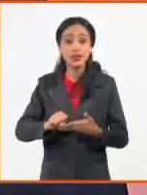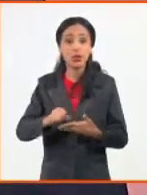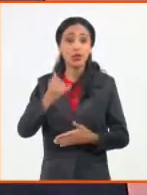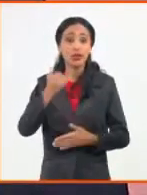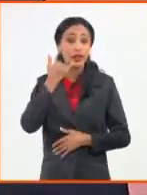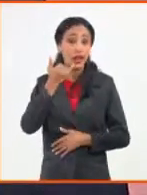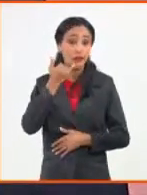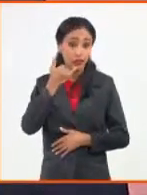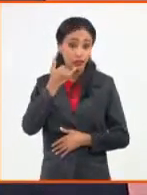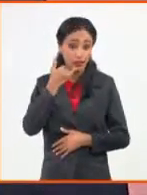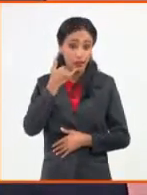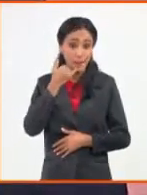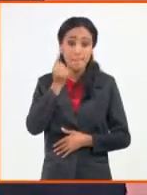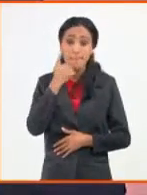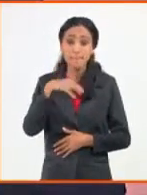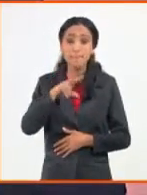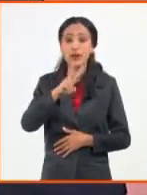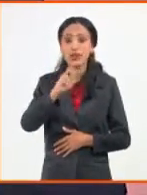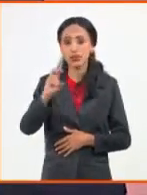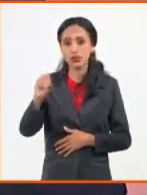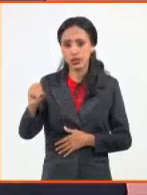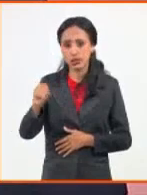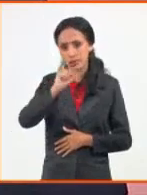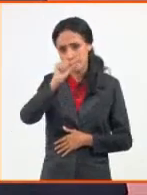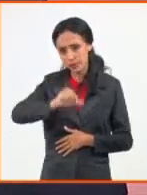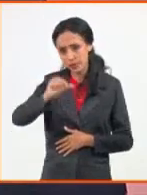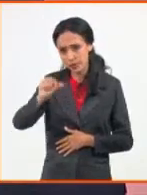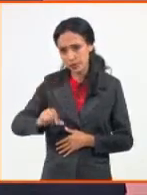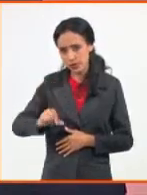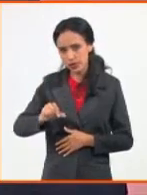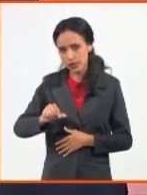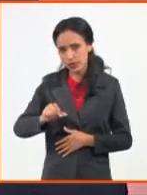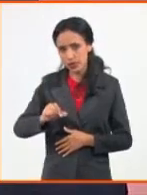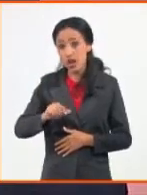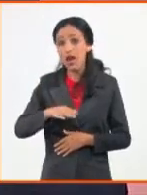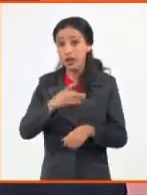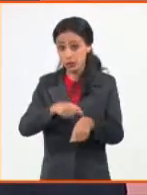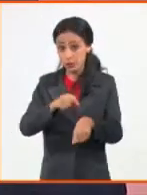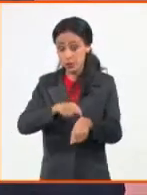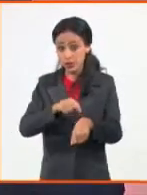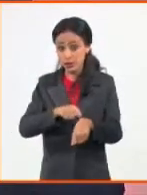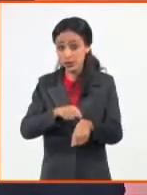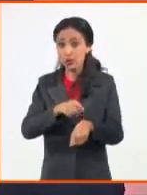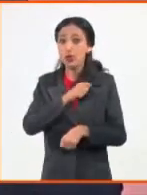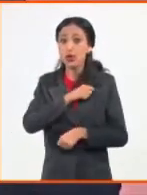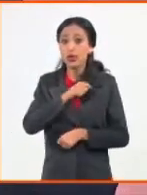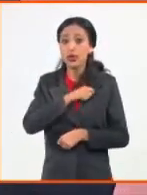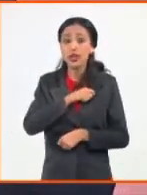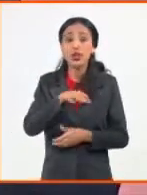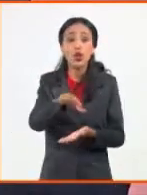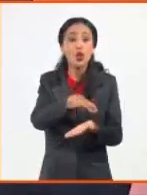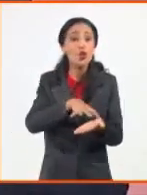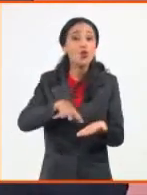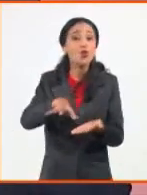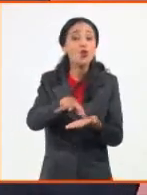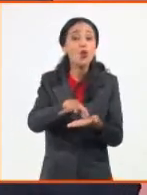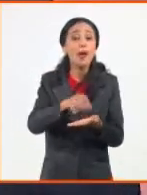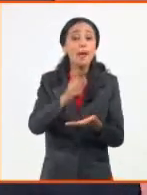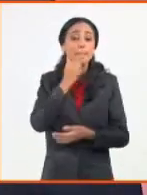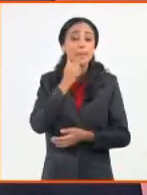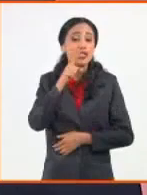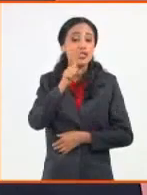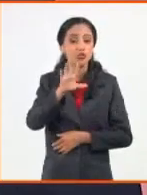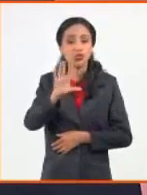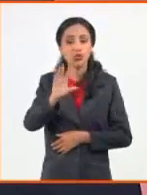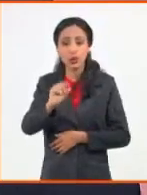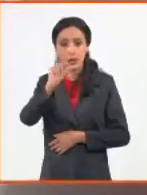200 personas actualmente se trabaja por llevar esta facilidad a los asentamientos poblacionales de más de 150